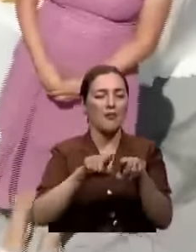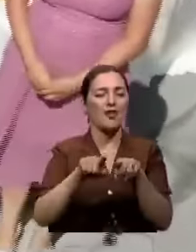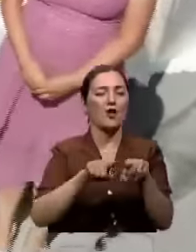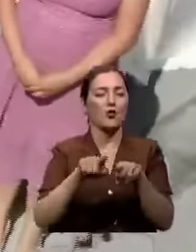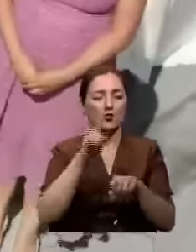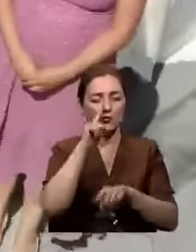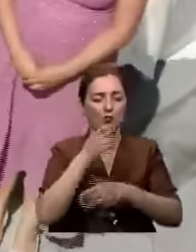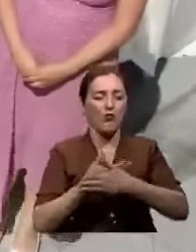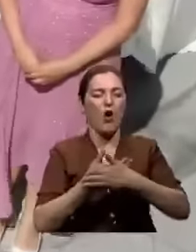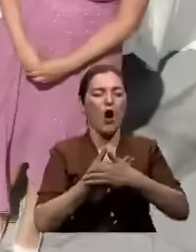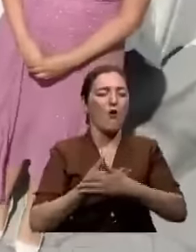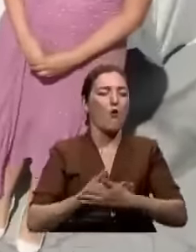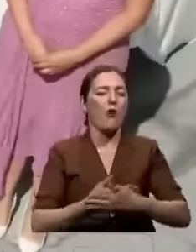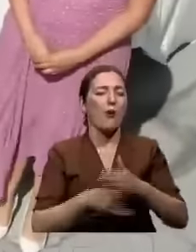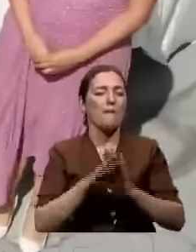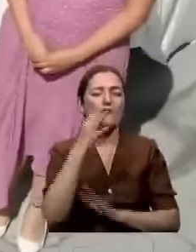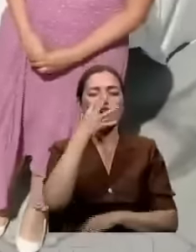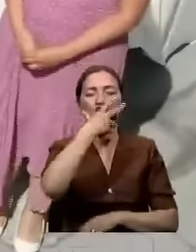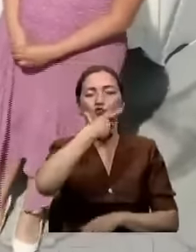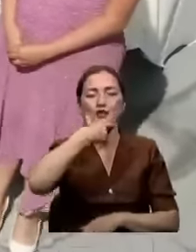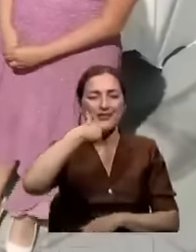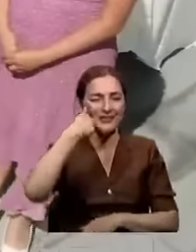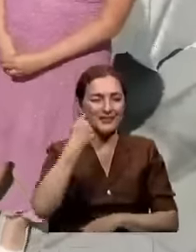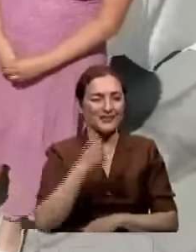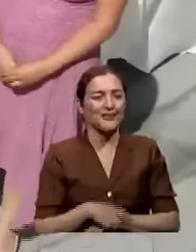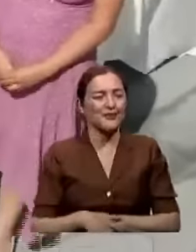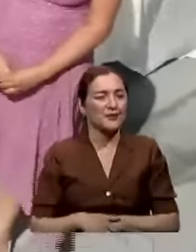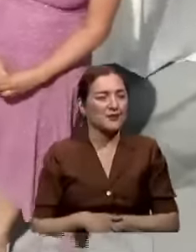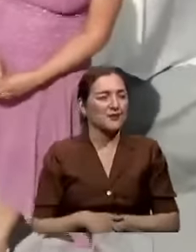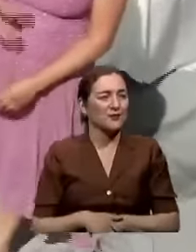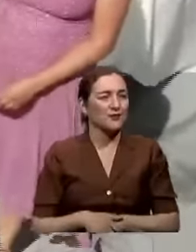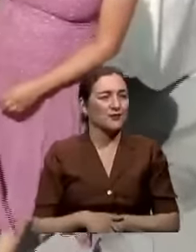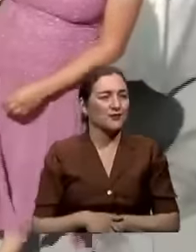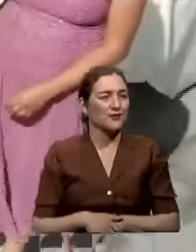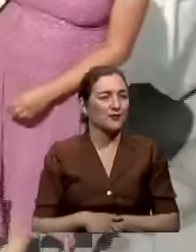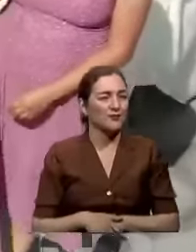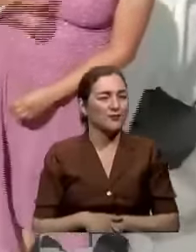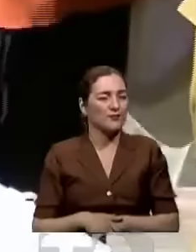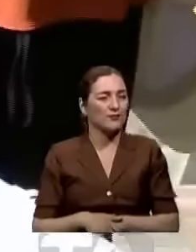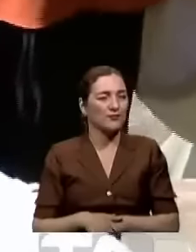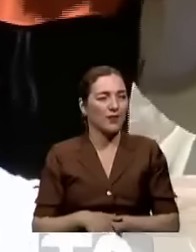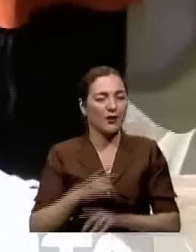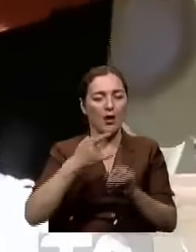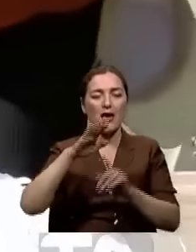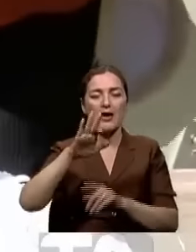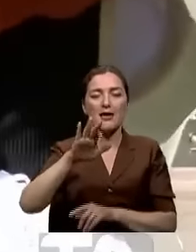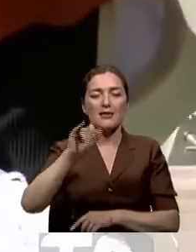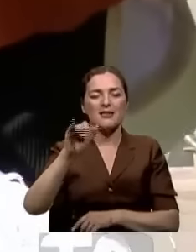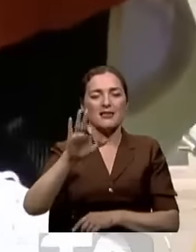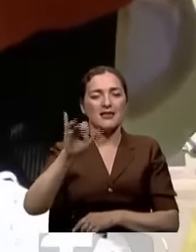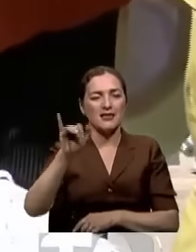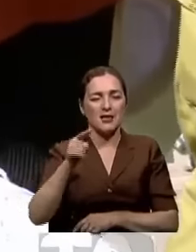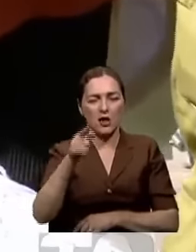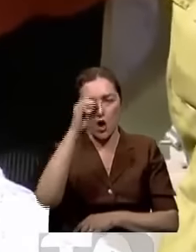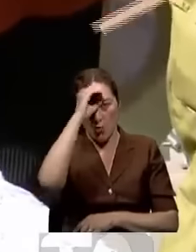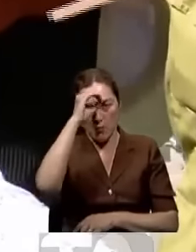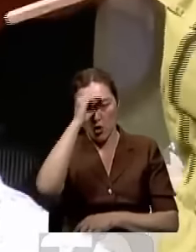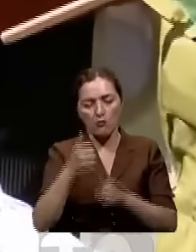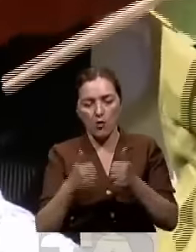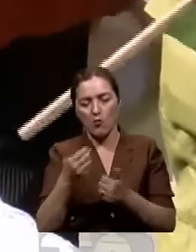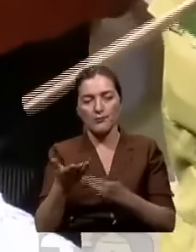concurso para elegir a la guagua más linda. Iniciamos contigo, mi querida Chef Titi. Cuéntanos, ¿cómo encontraste